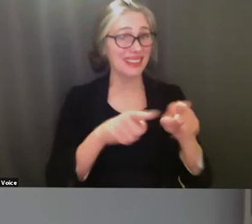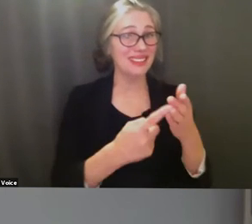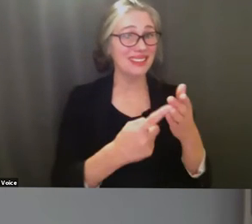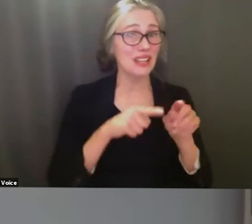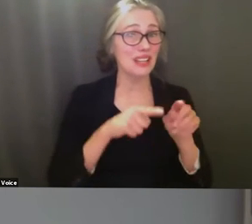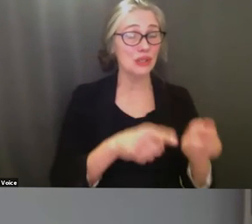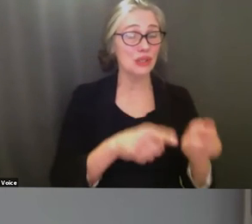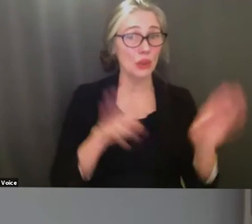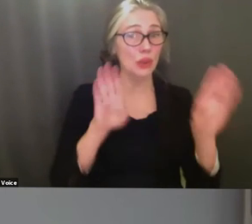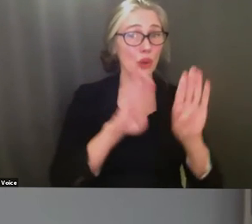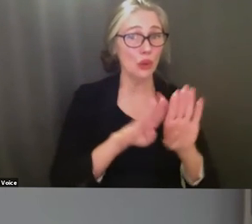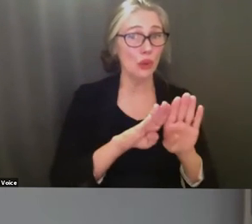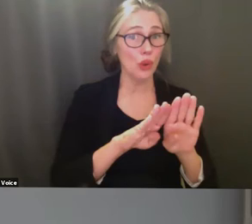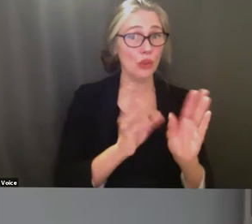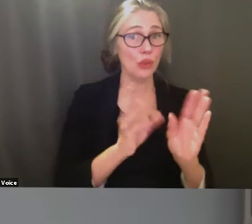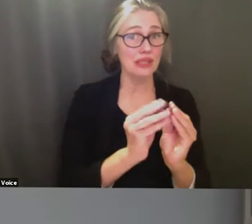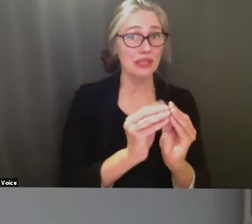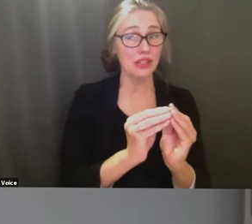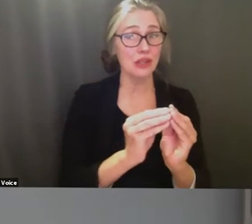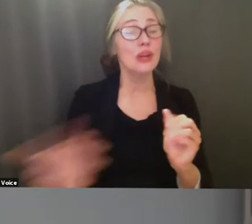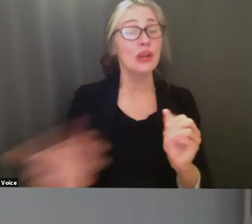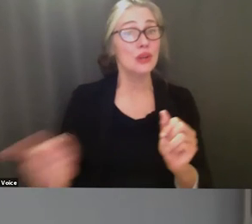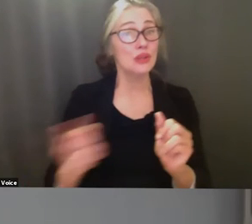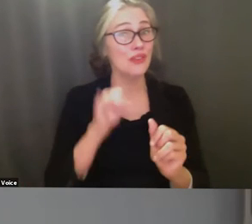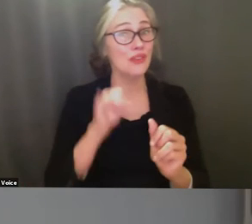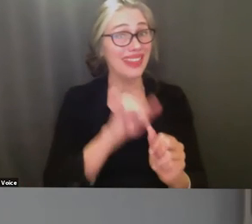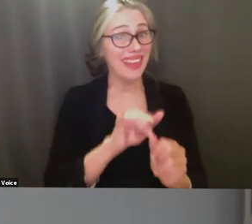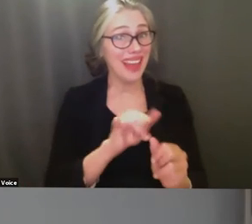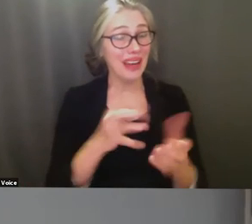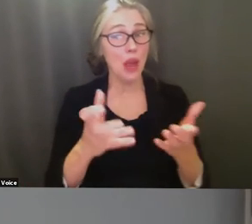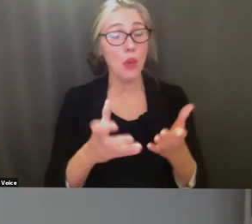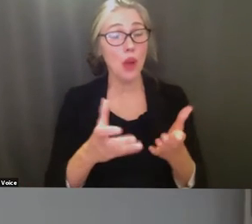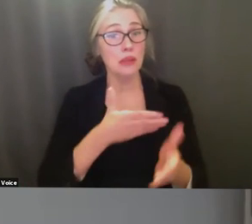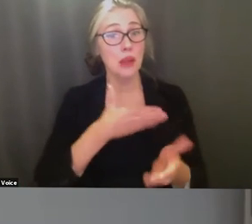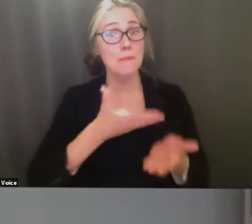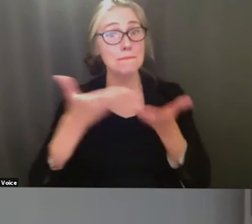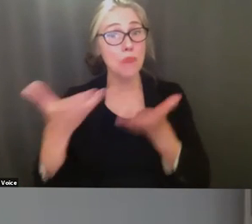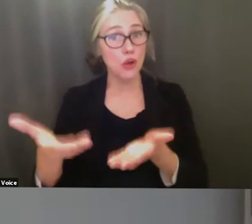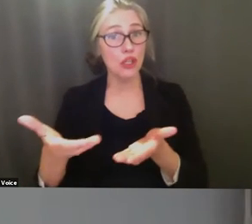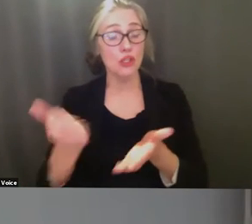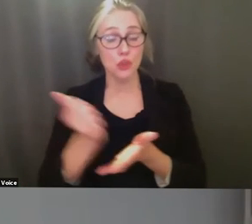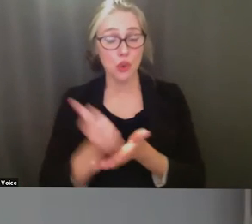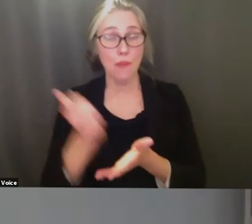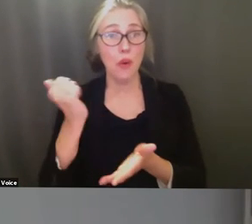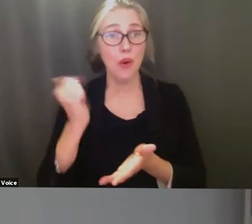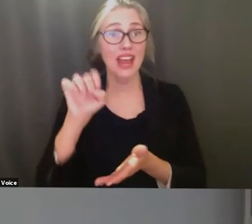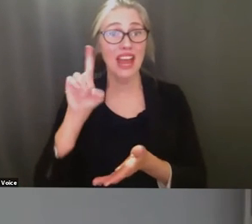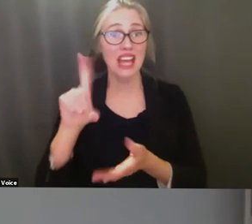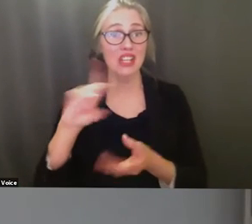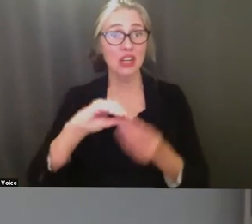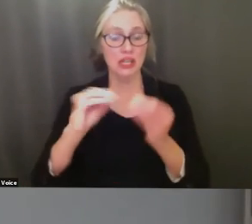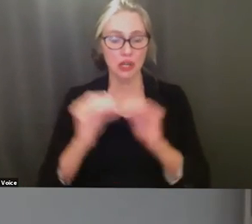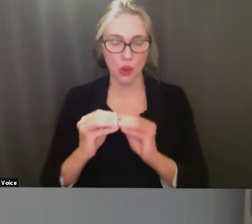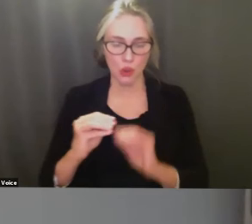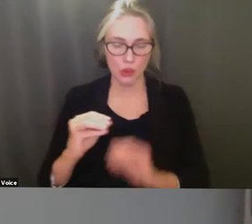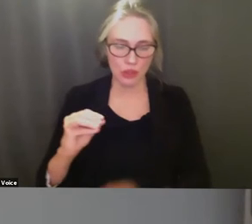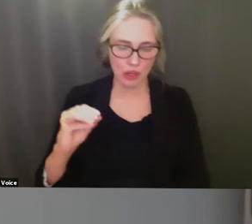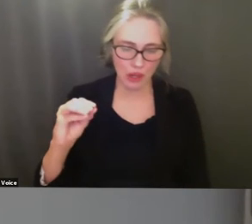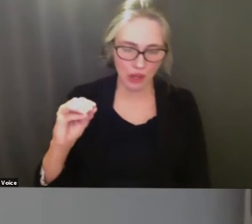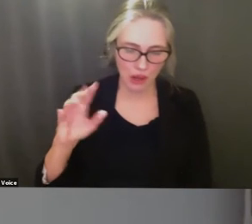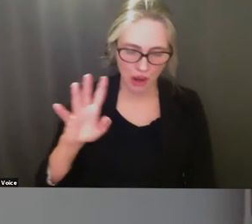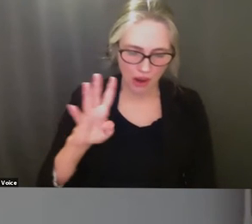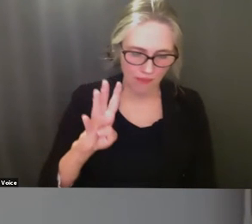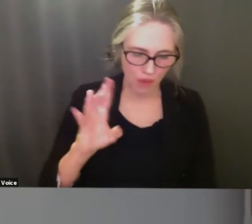quisiera tener una moción para aprobar la acción del consejo respecto a la acción disciplinaria del alumno bajo el caso